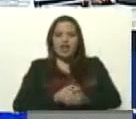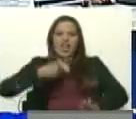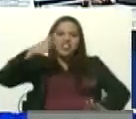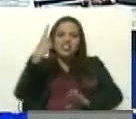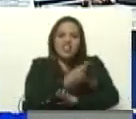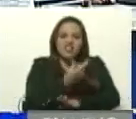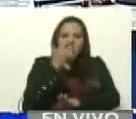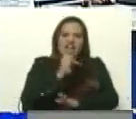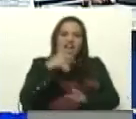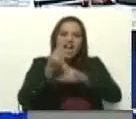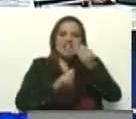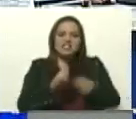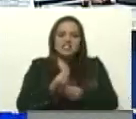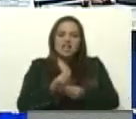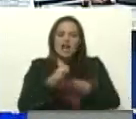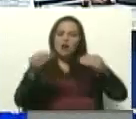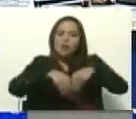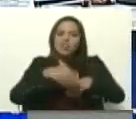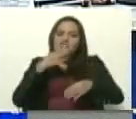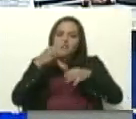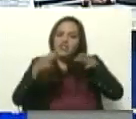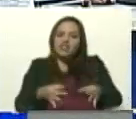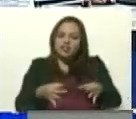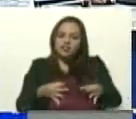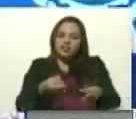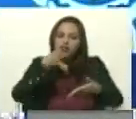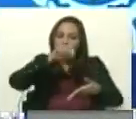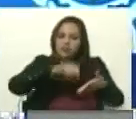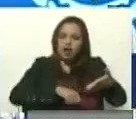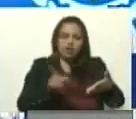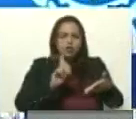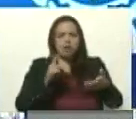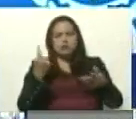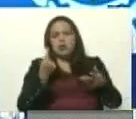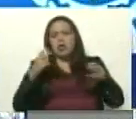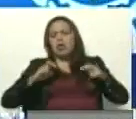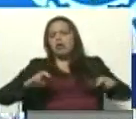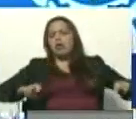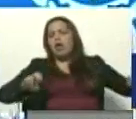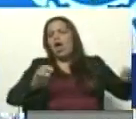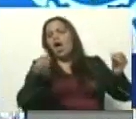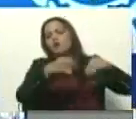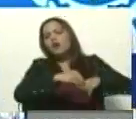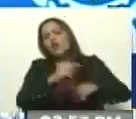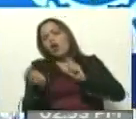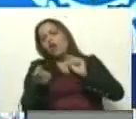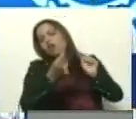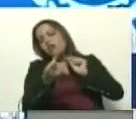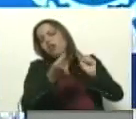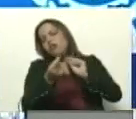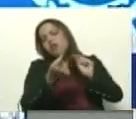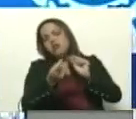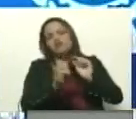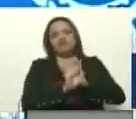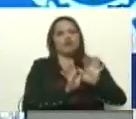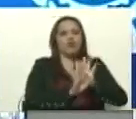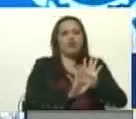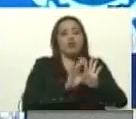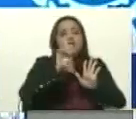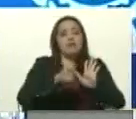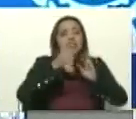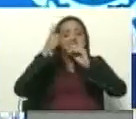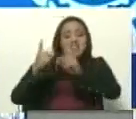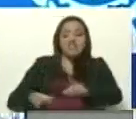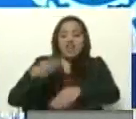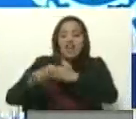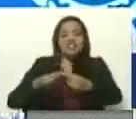obligación a celebrar la negociación colectiva. No es solamente sentarse a negociar y a hablar o a disputar,